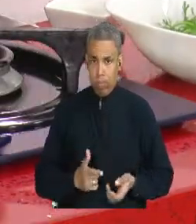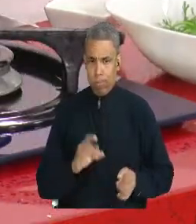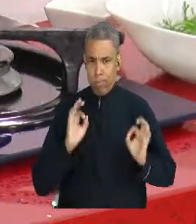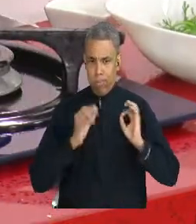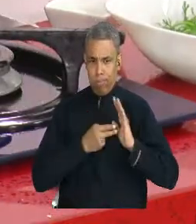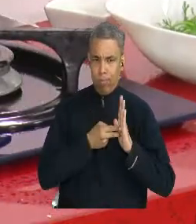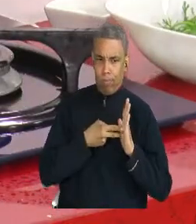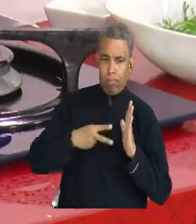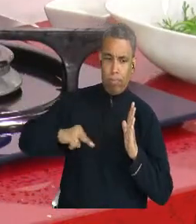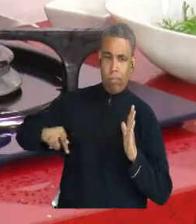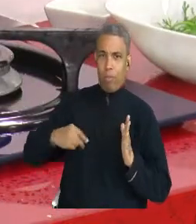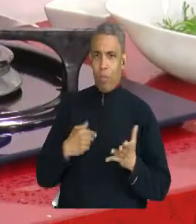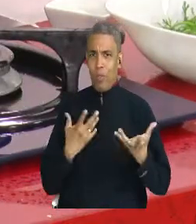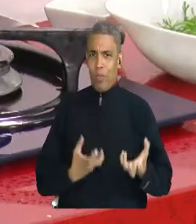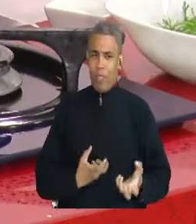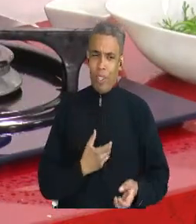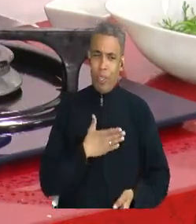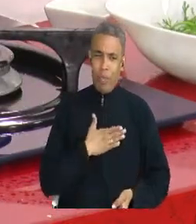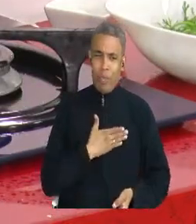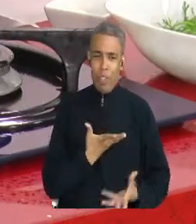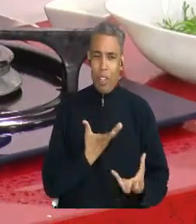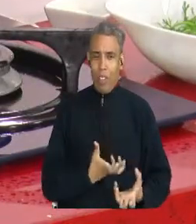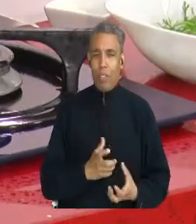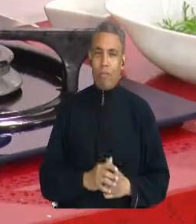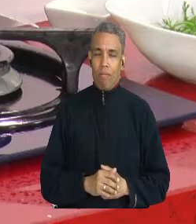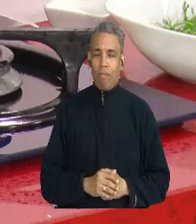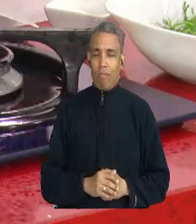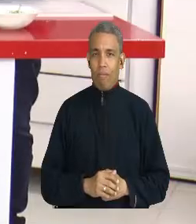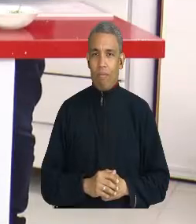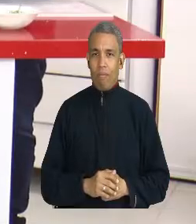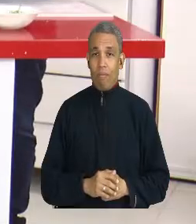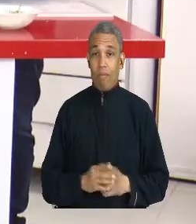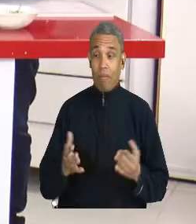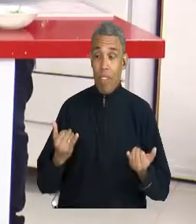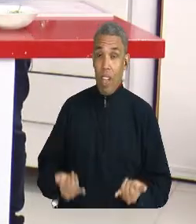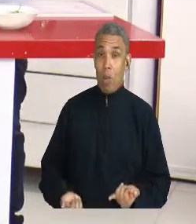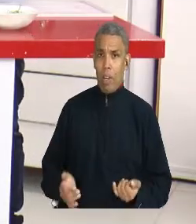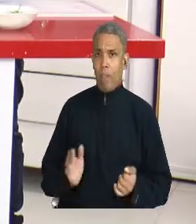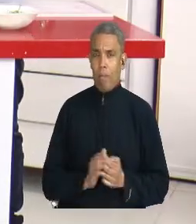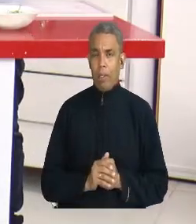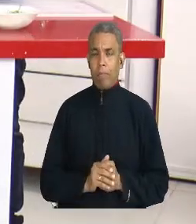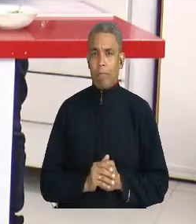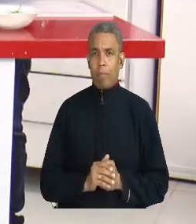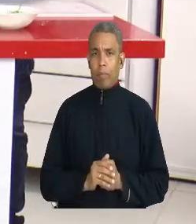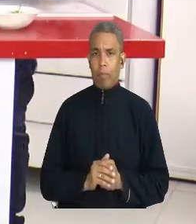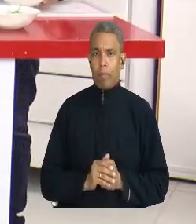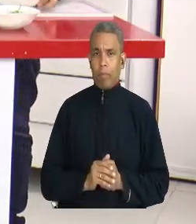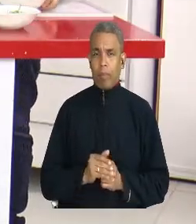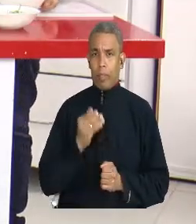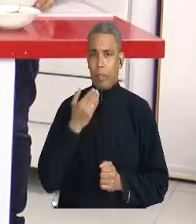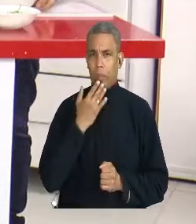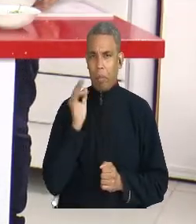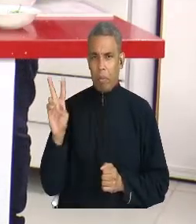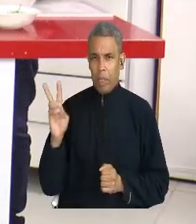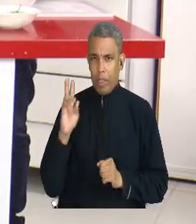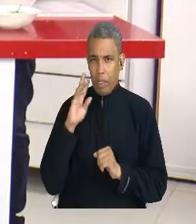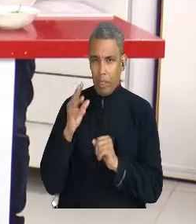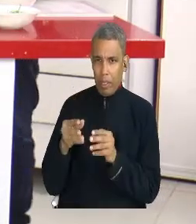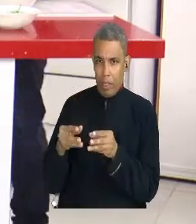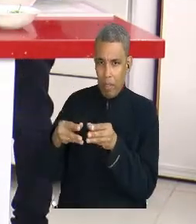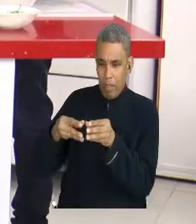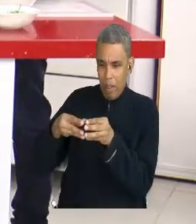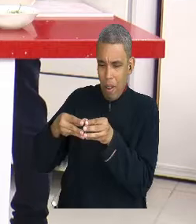estufa. Ajá. Bueno. Aquí voy a llevar, activar los sabores de nuestra almendra. Ya esperamos que nuestro sartén coja temperatura.